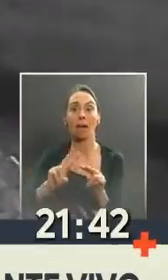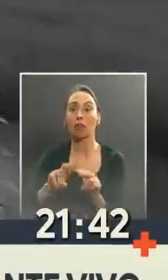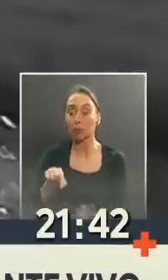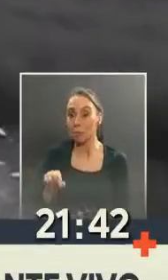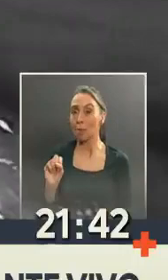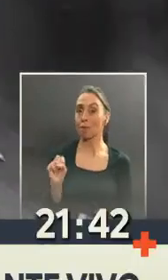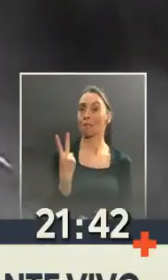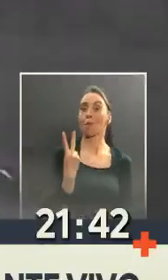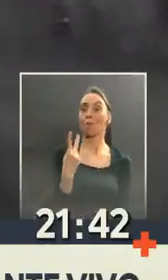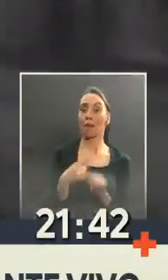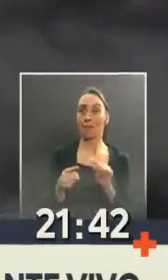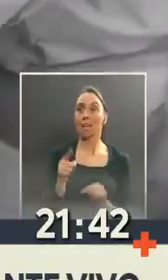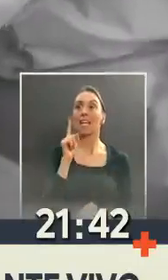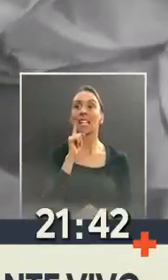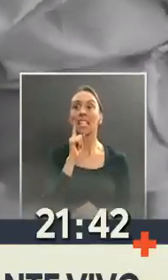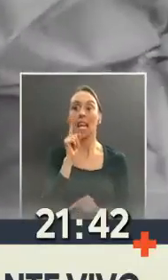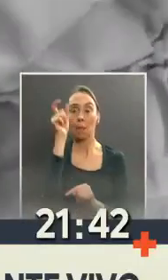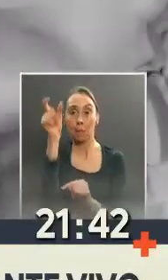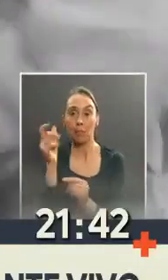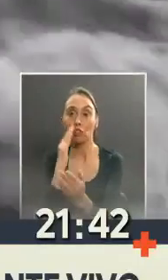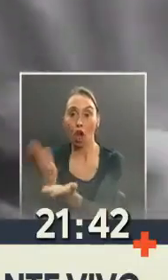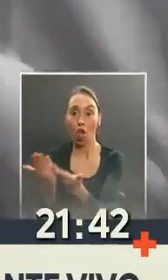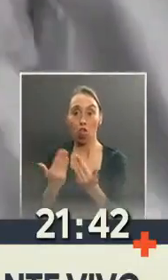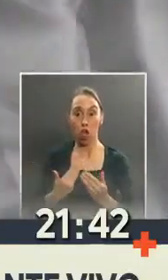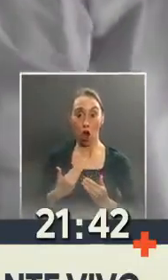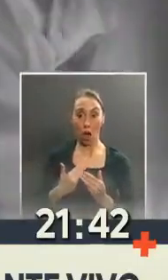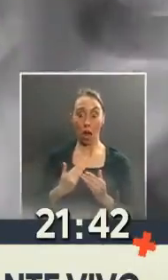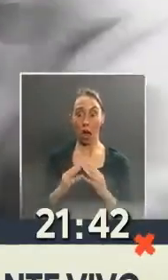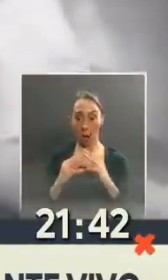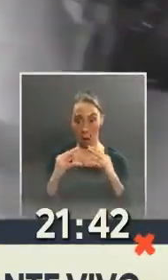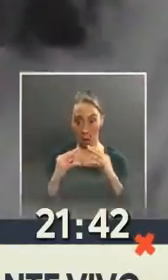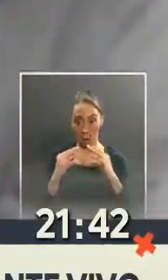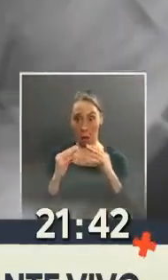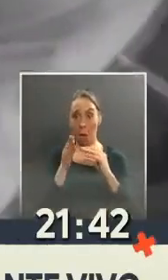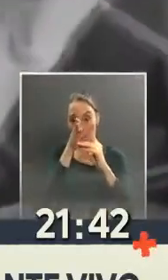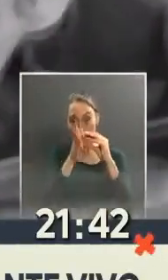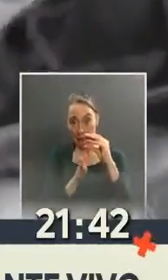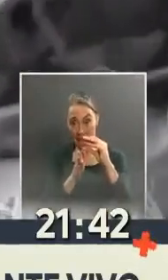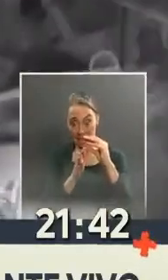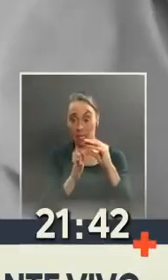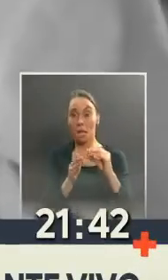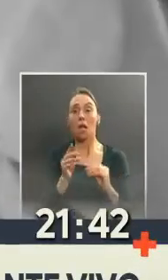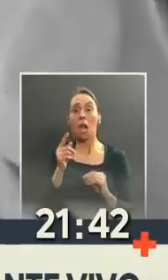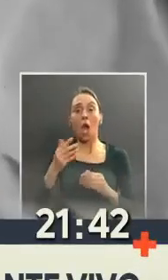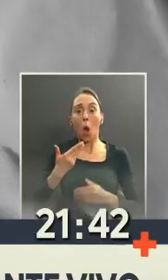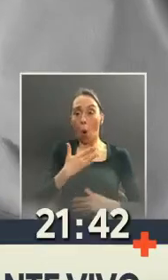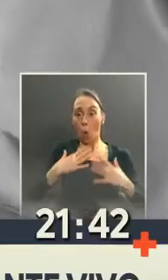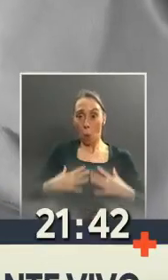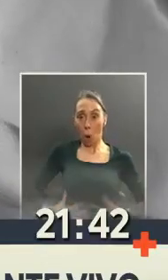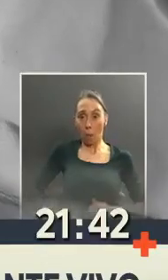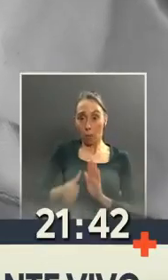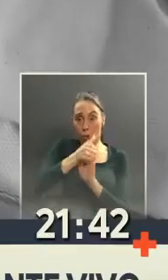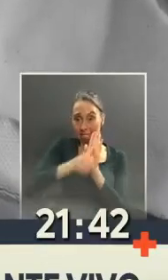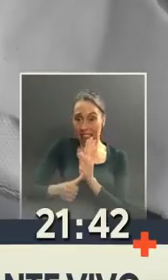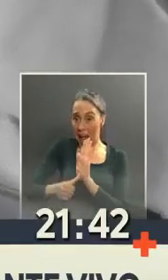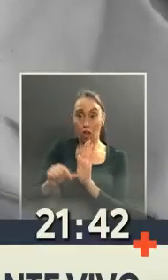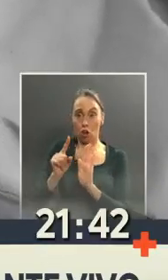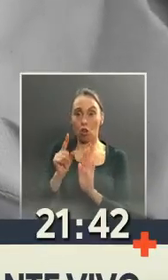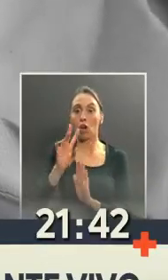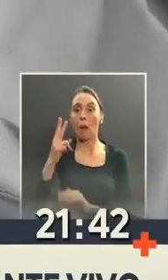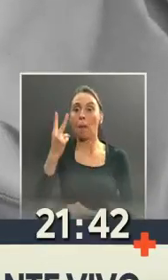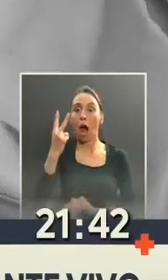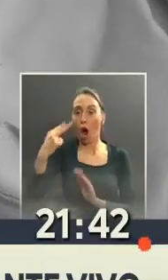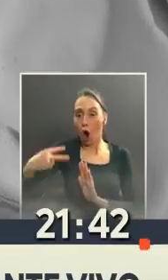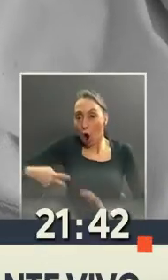O sea, quien fuera su donante iba a quedar con mínimos rastros de esta historia en su cuerpo. No así Alejandra, la receptora,